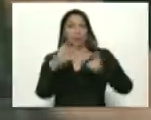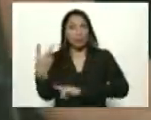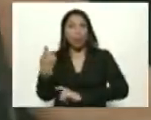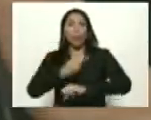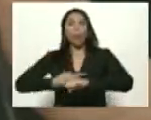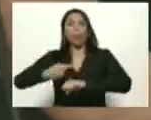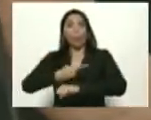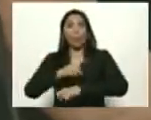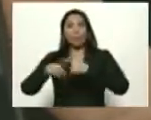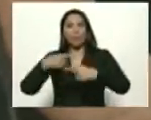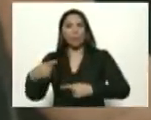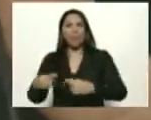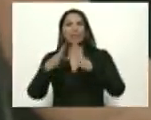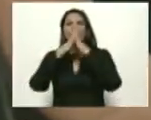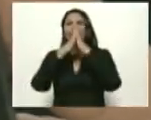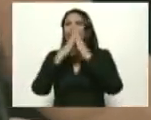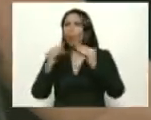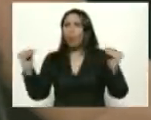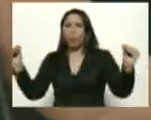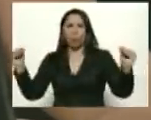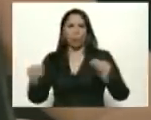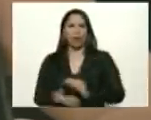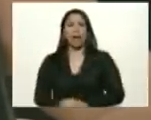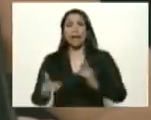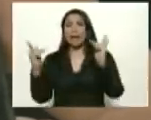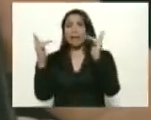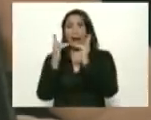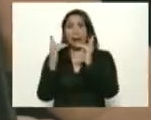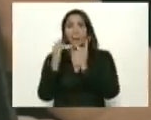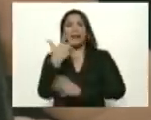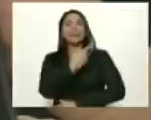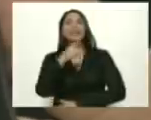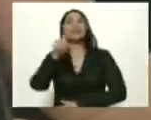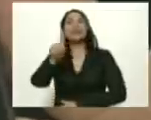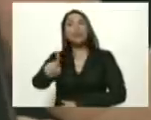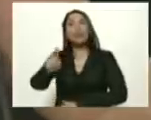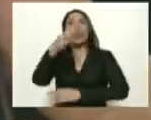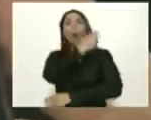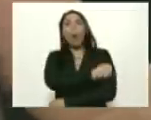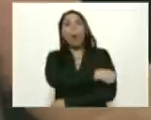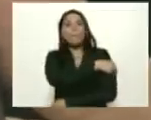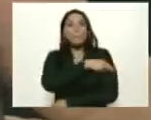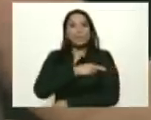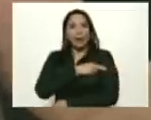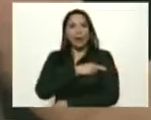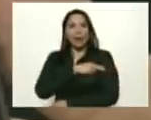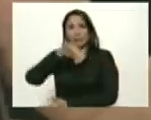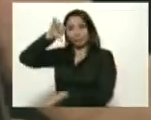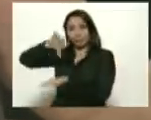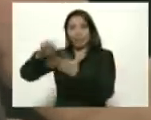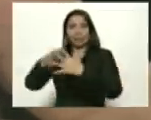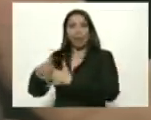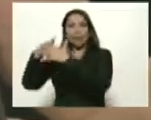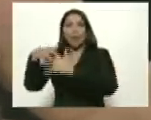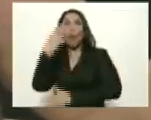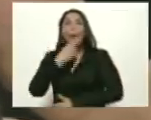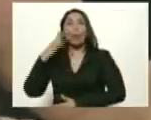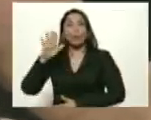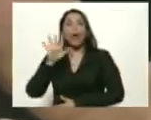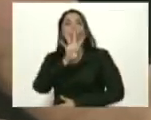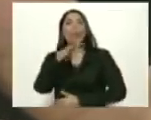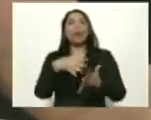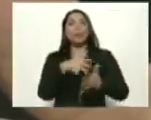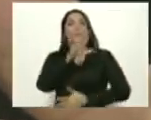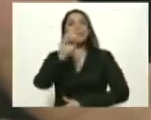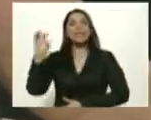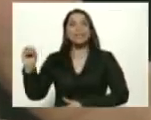72 horas después, todas las camas de los 31 hospitales de Filadelfia estaban ocupadas. 4.500 personas